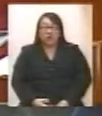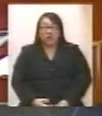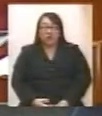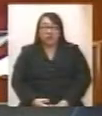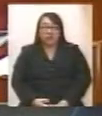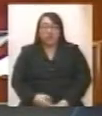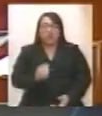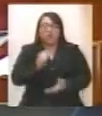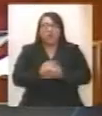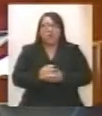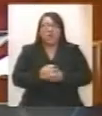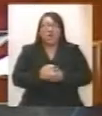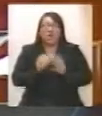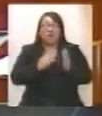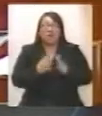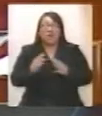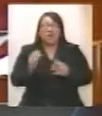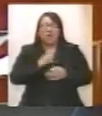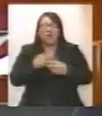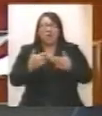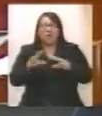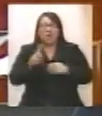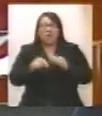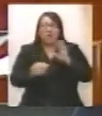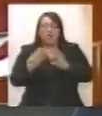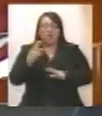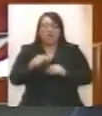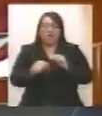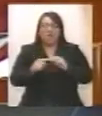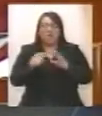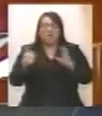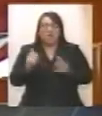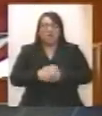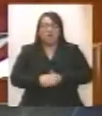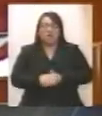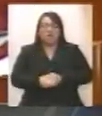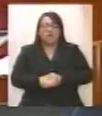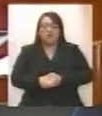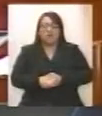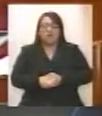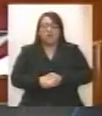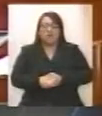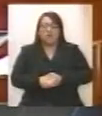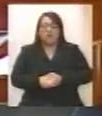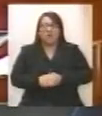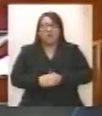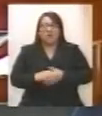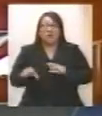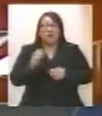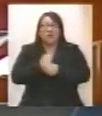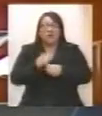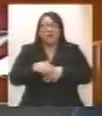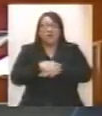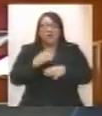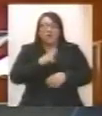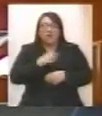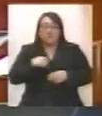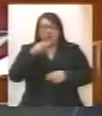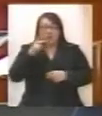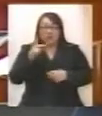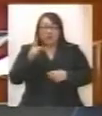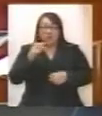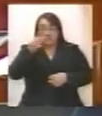aprobará el Plan Nacional para el Gobierno Abierto 2014-2016, para hacer de la gestión del Estado peruano